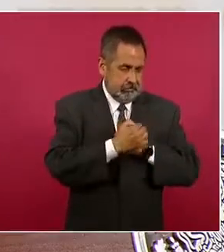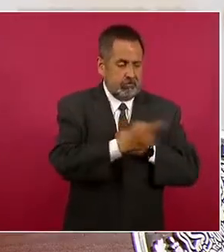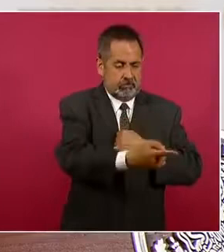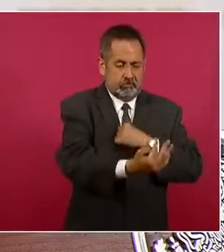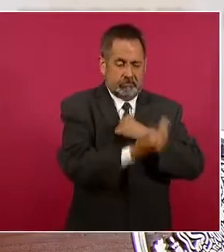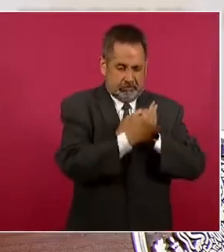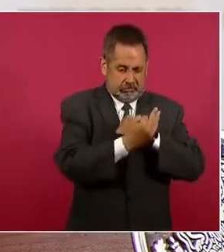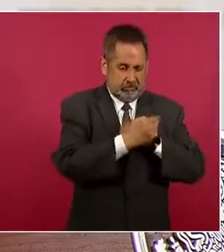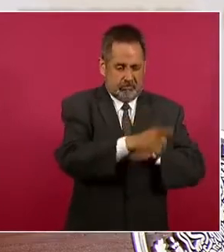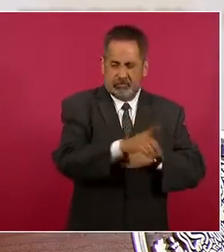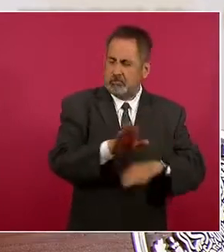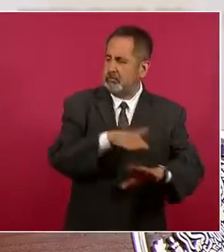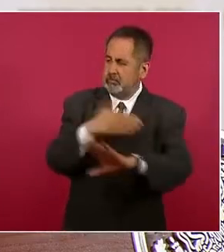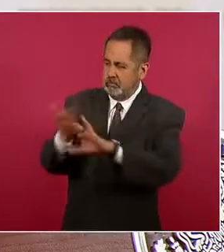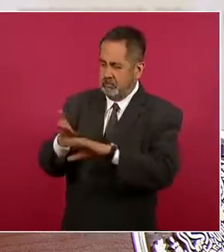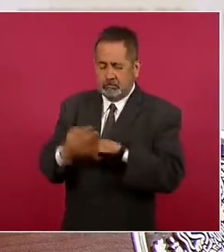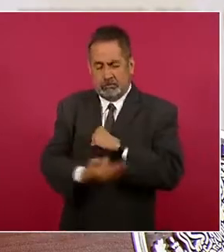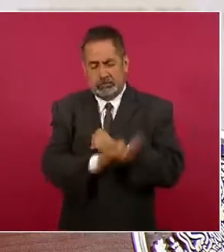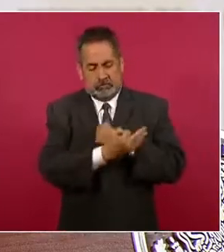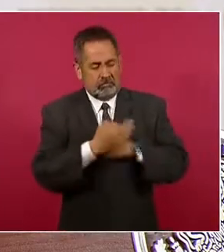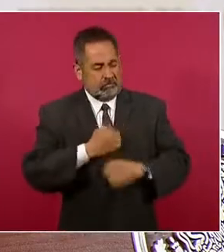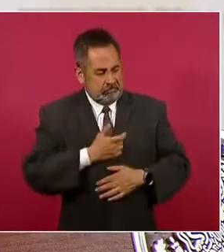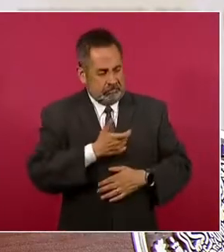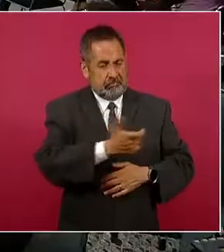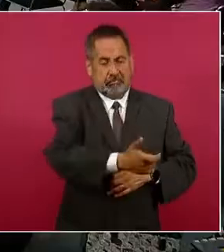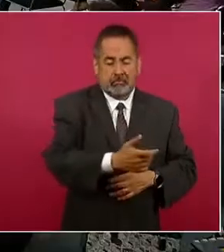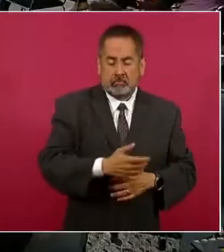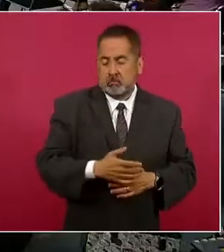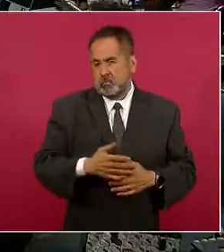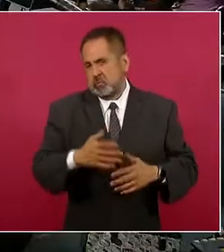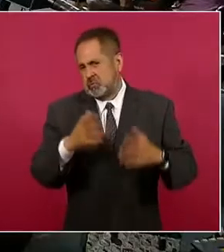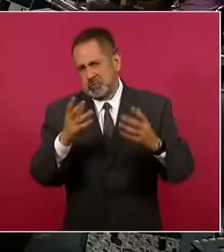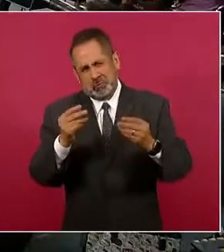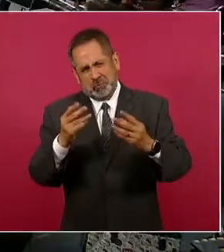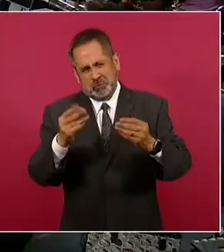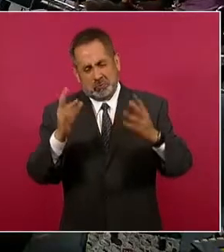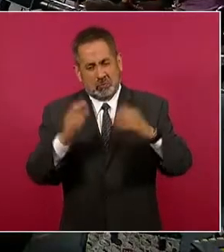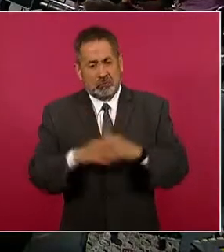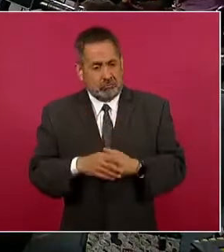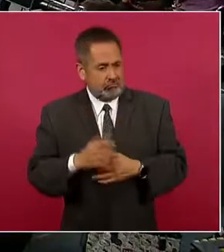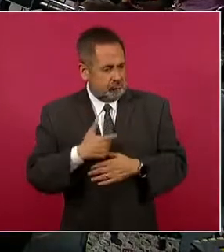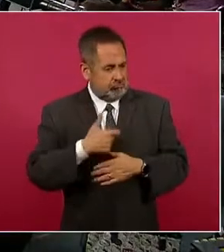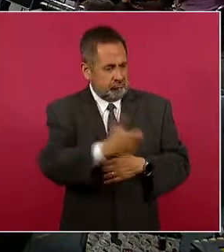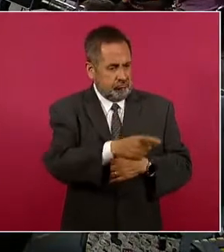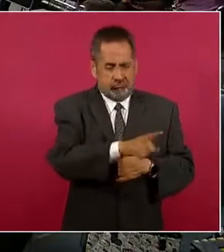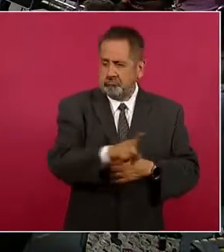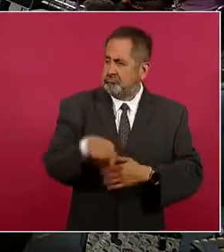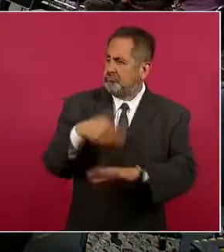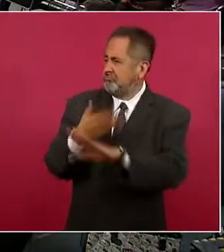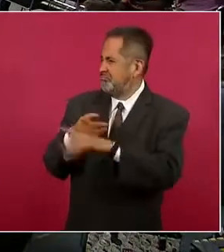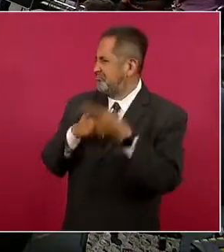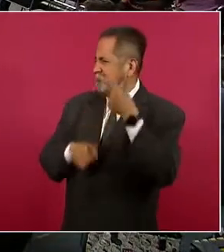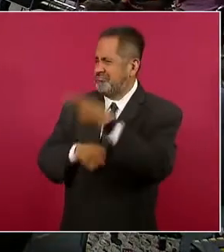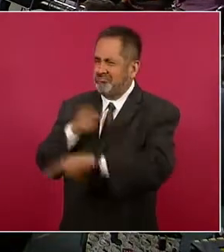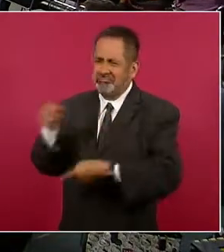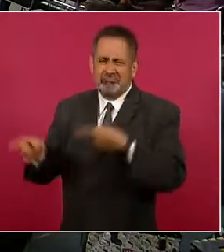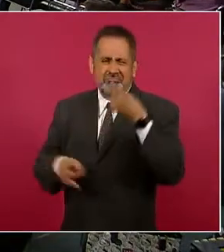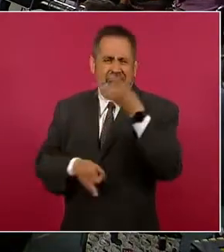proteger intereses y destruir a opositores.